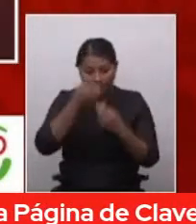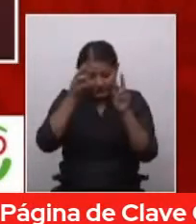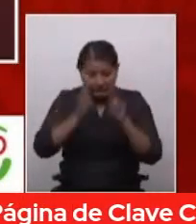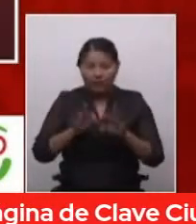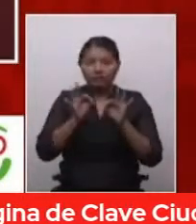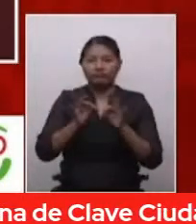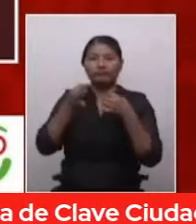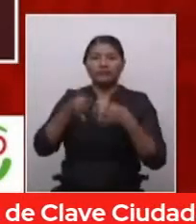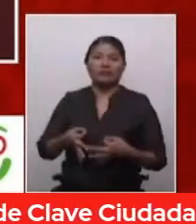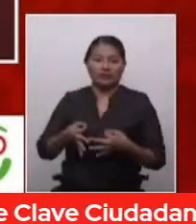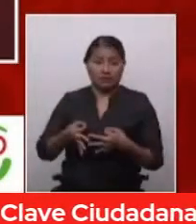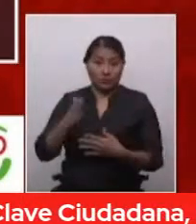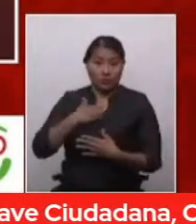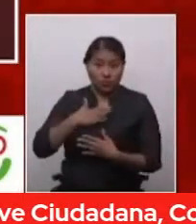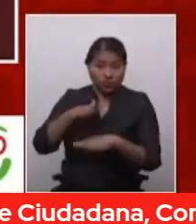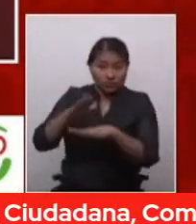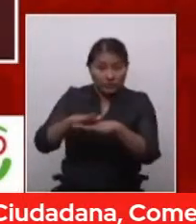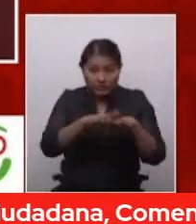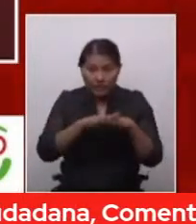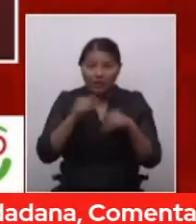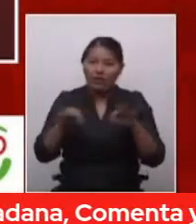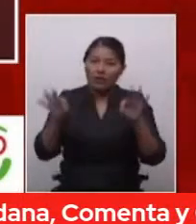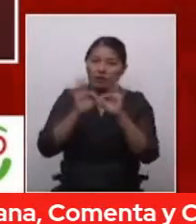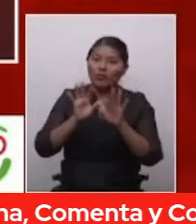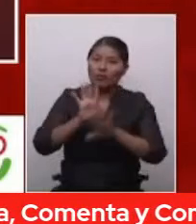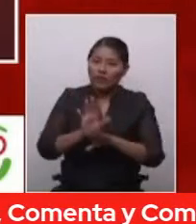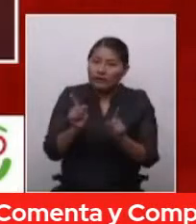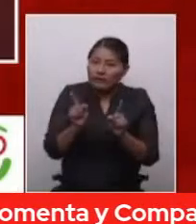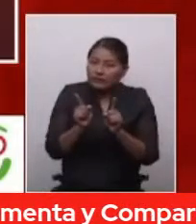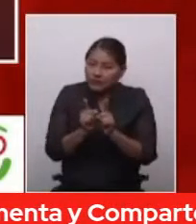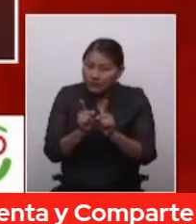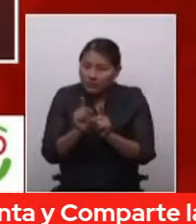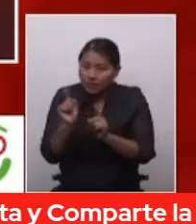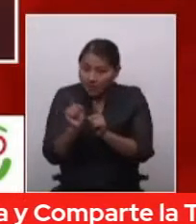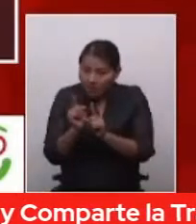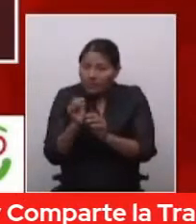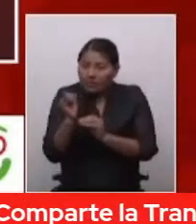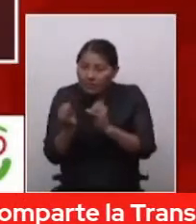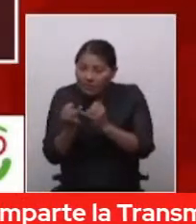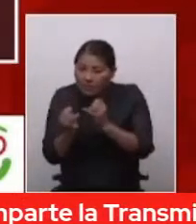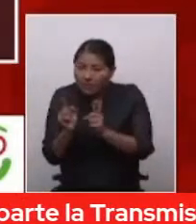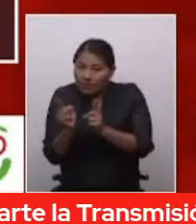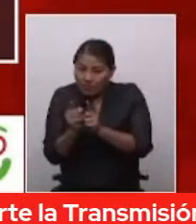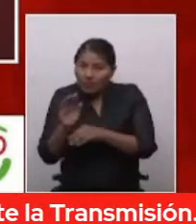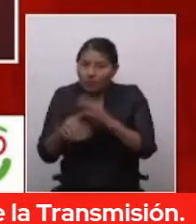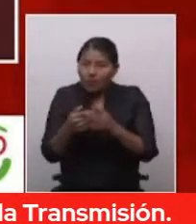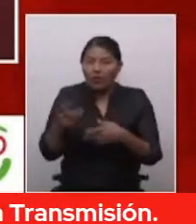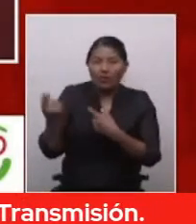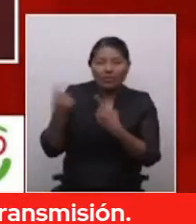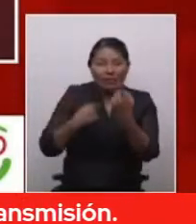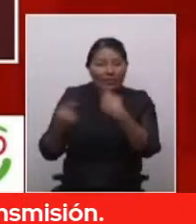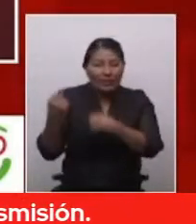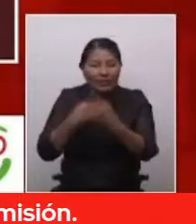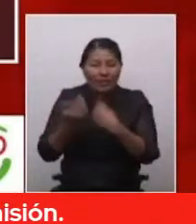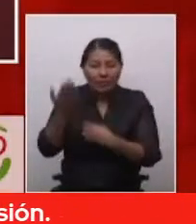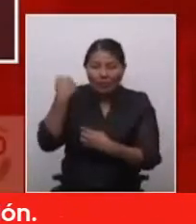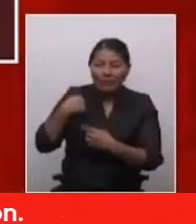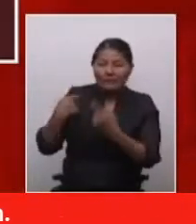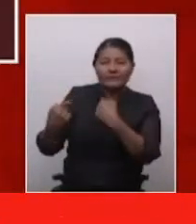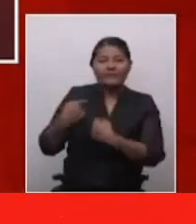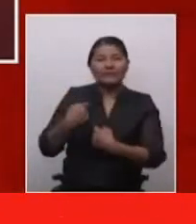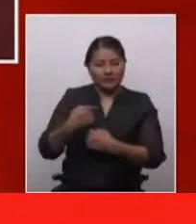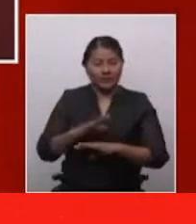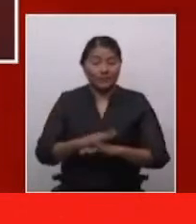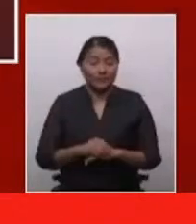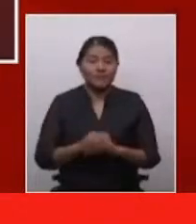Por lo tanto, quiero dejar claro que voy a reservar un tiempo para hablar de este tema tan cruel por el que he pasado.